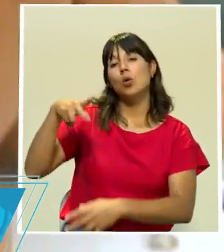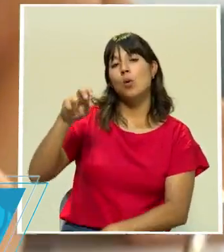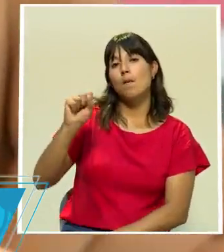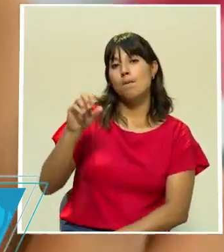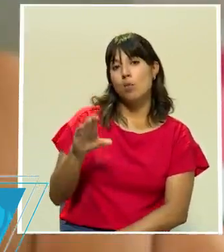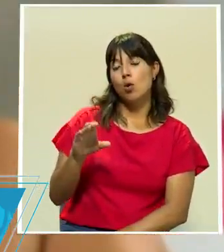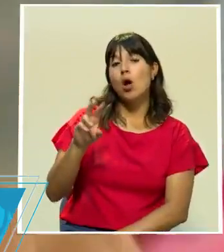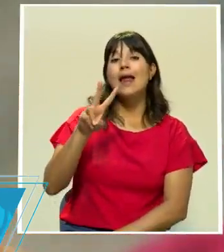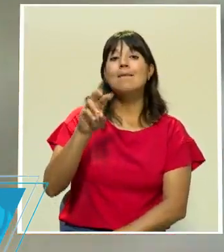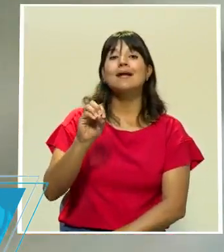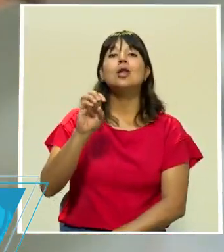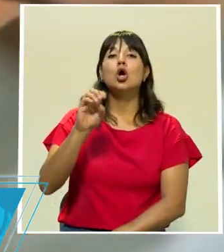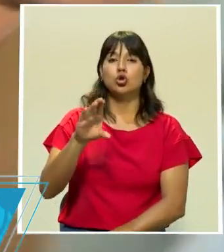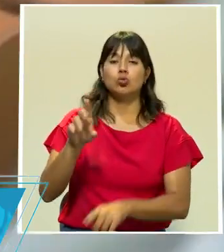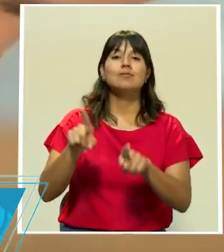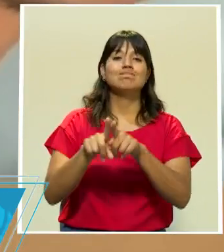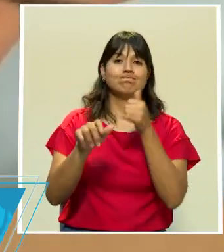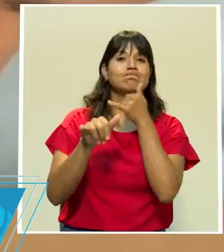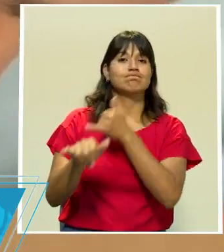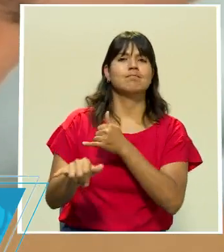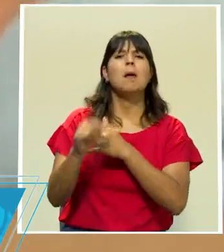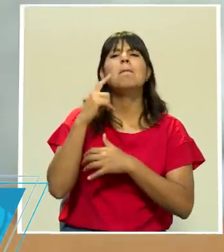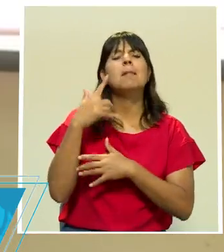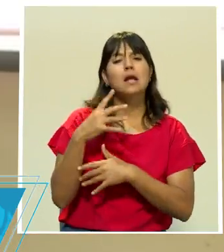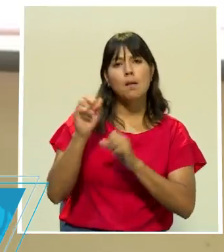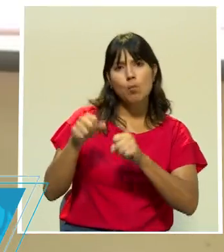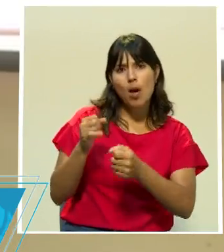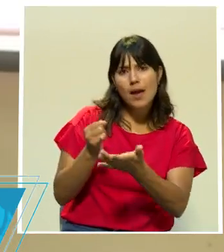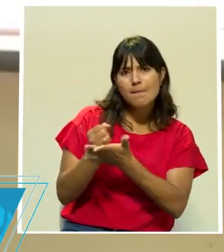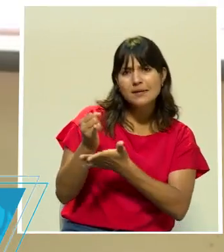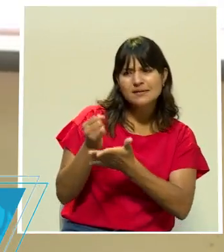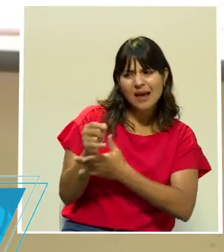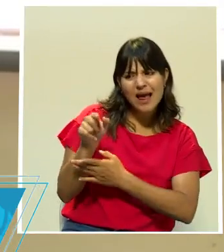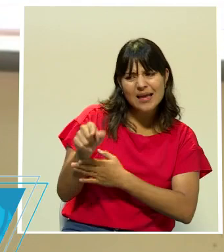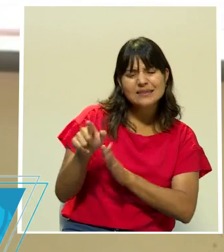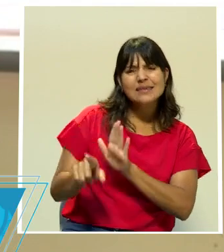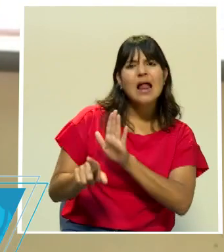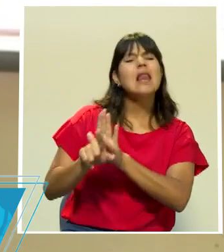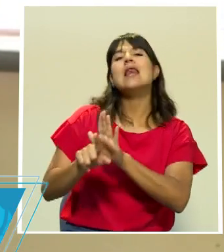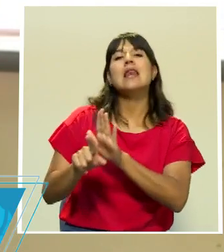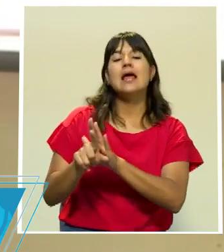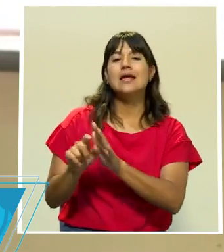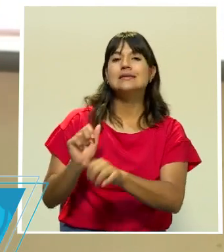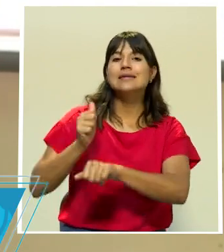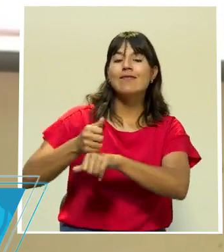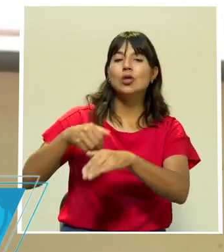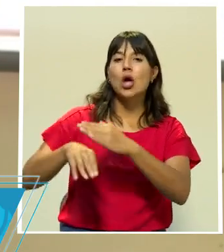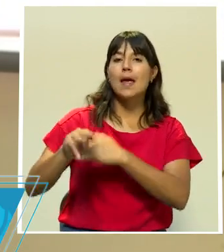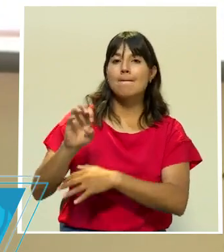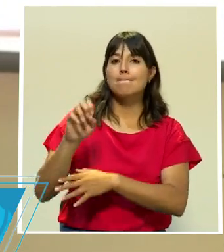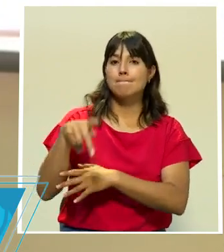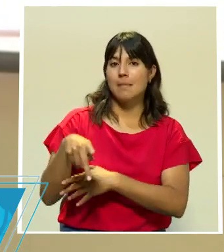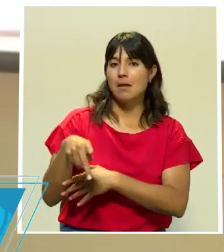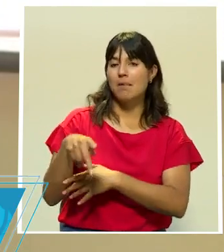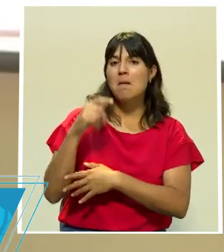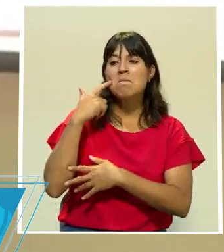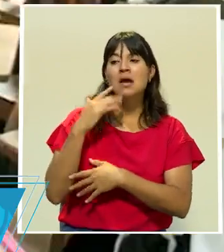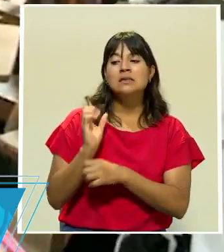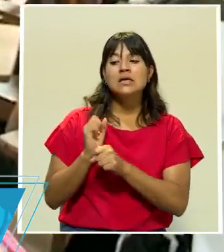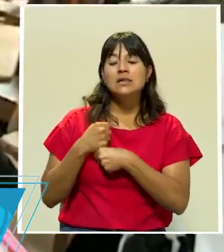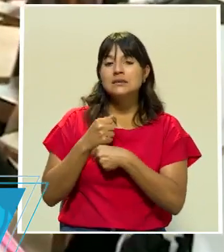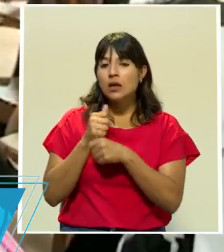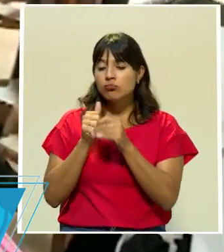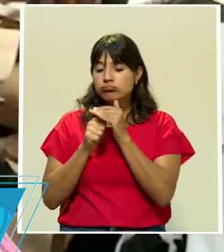de la República con el objetivo de que se investigue los alcances de la convención colectiva que, según manifiesta, se generó de manera